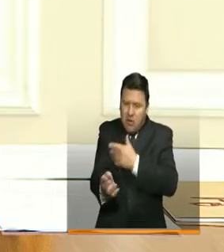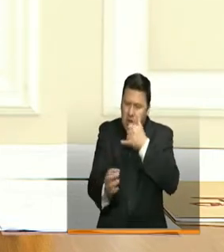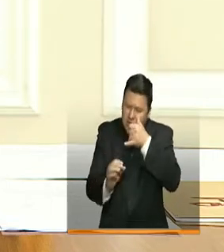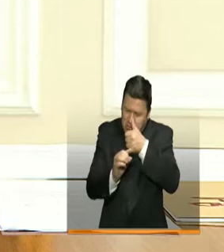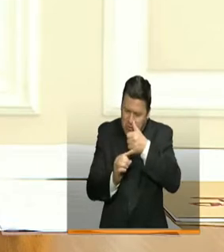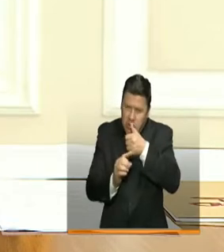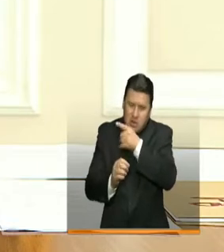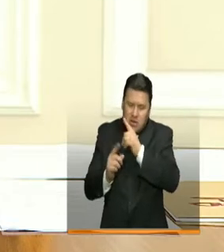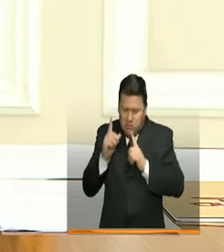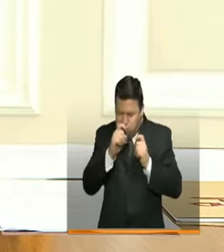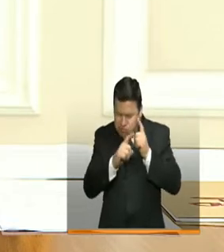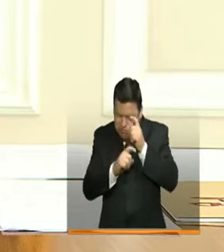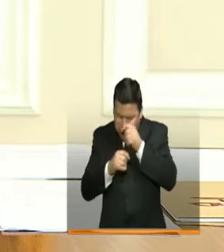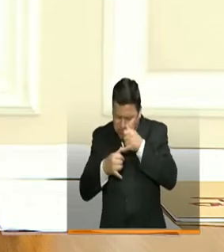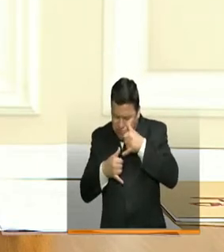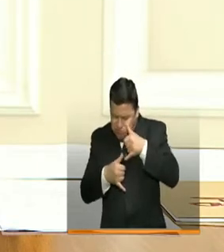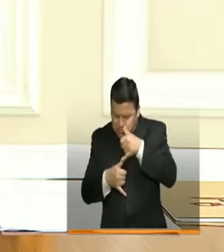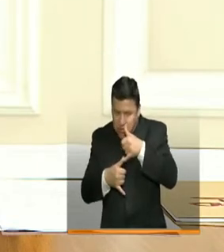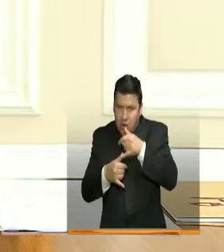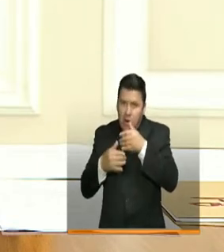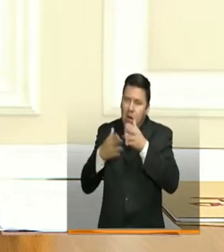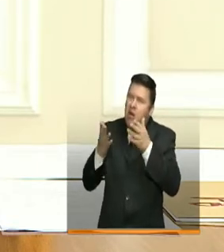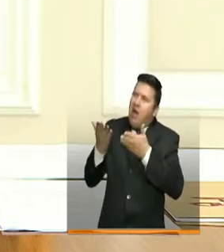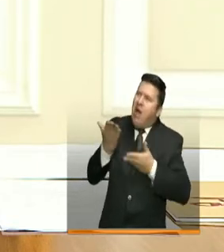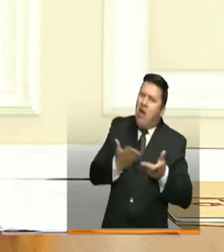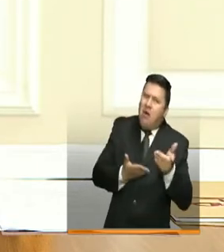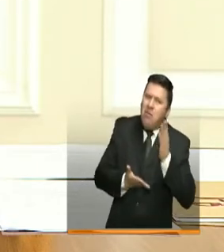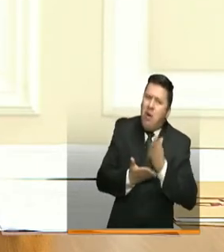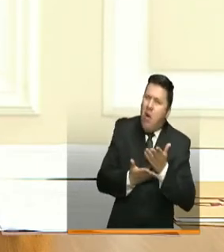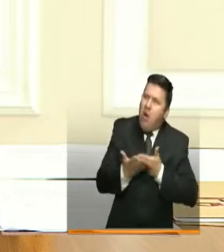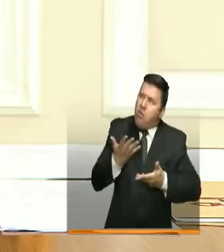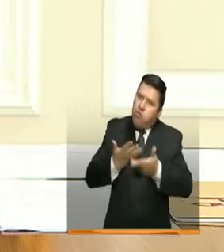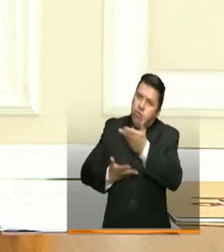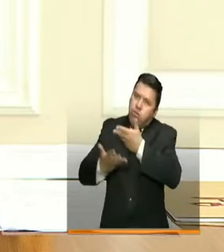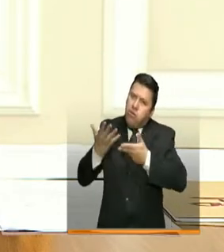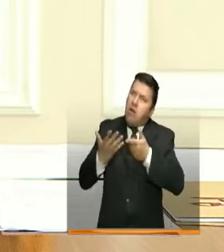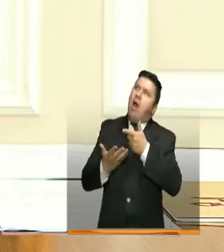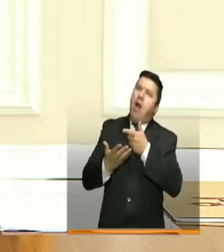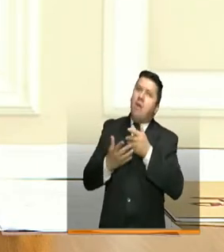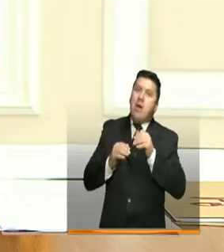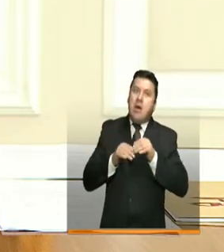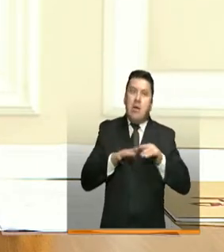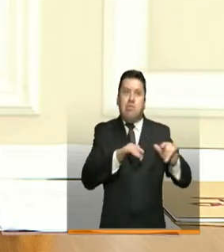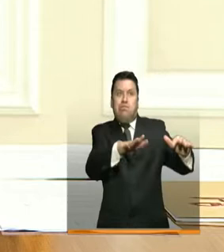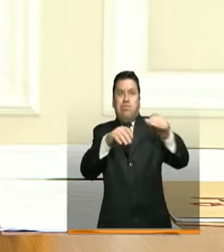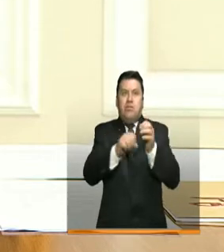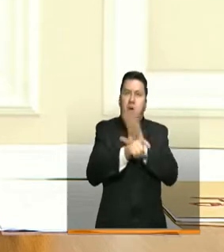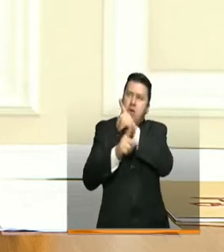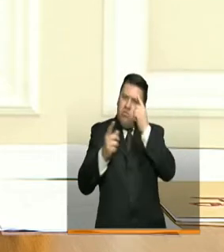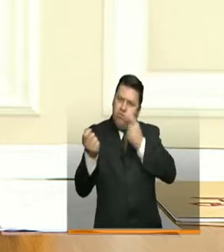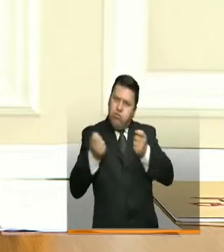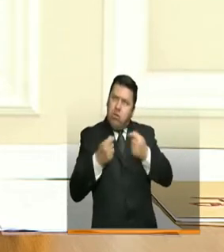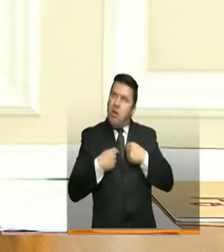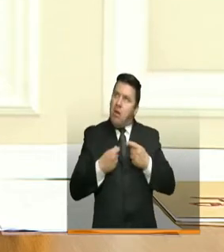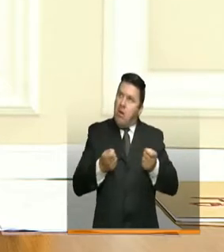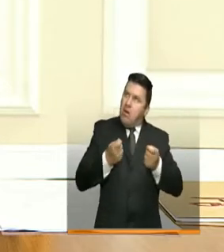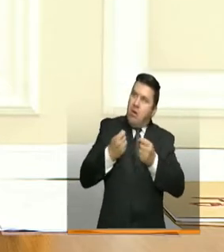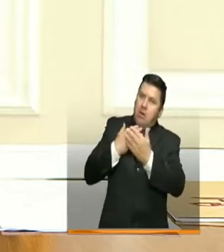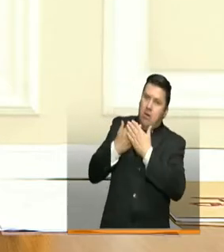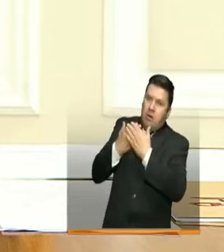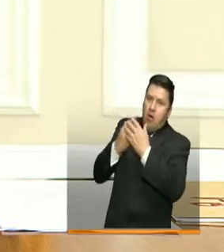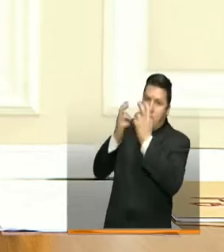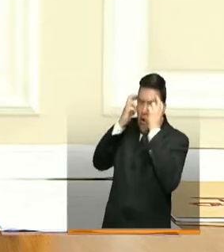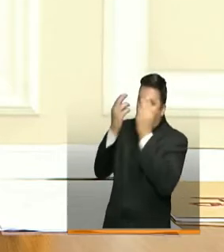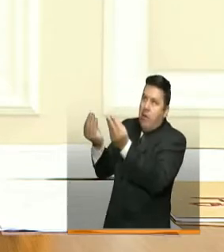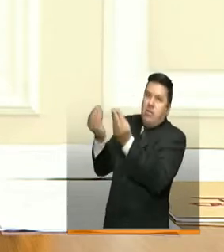análisis científico para hacer trazabilidad de casos y poder contener la propagación de la epidemia, que nos lo transfiera a